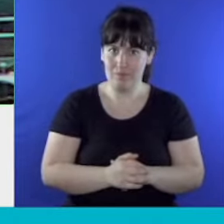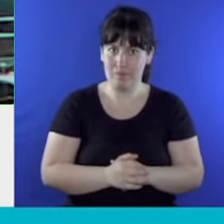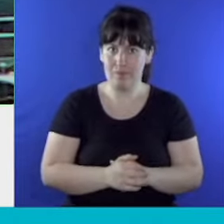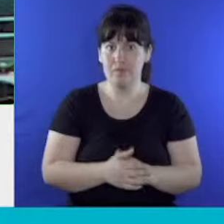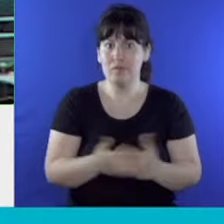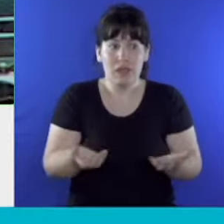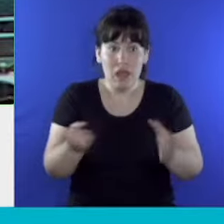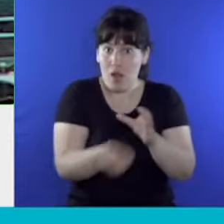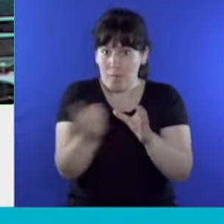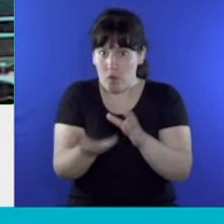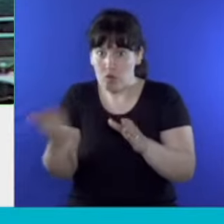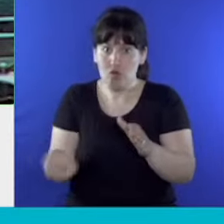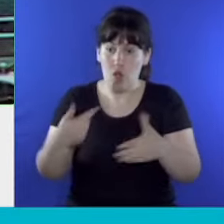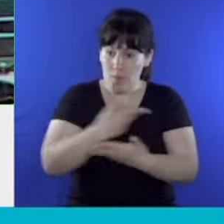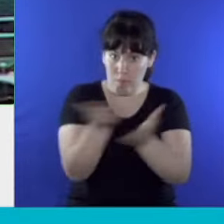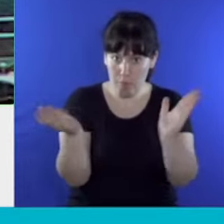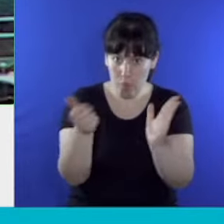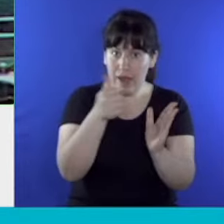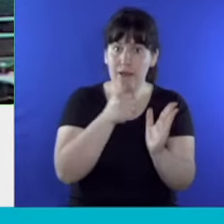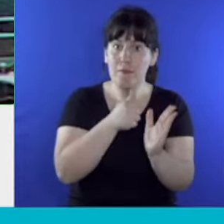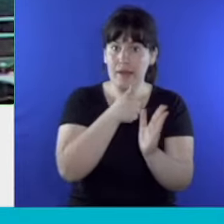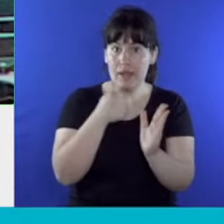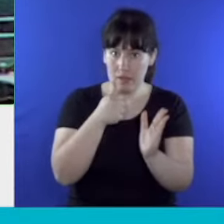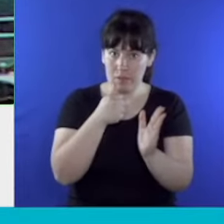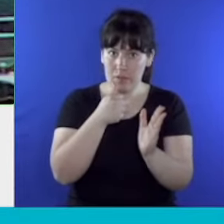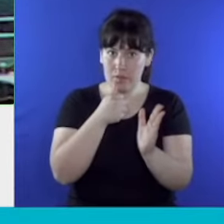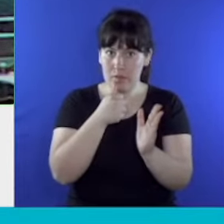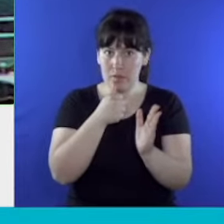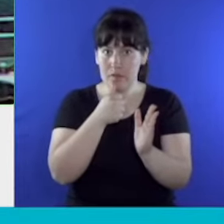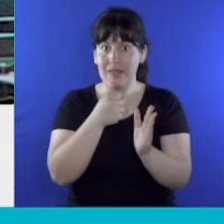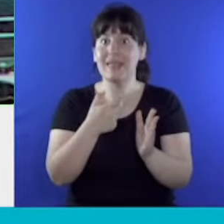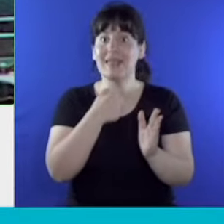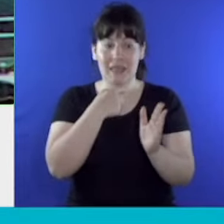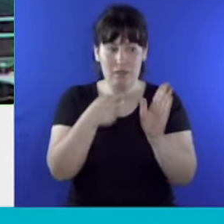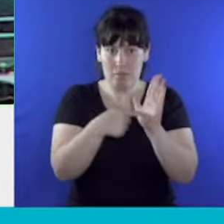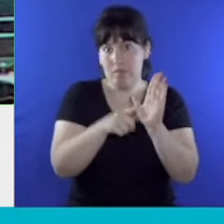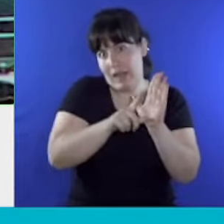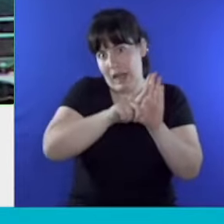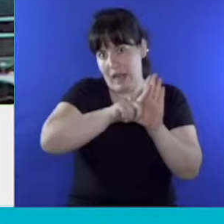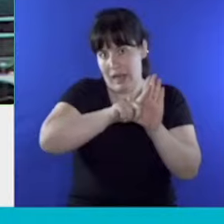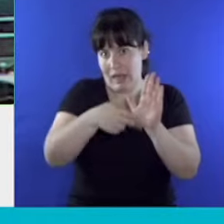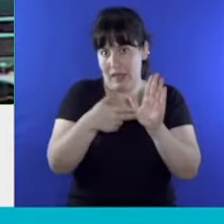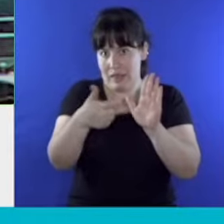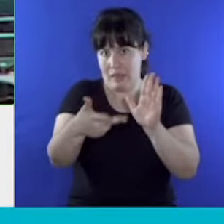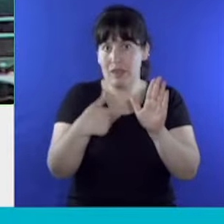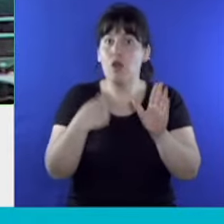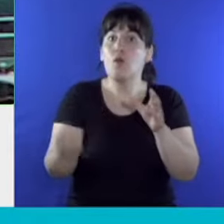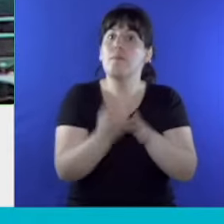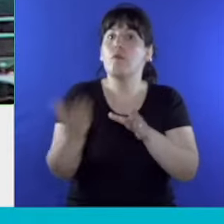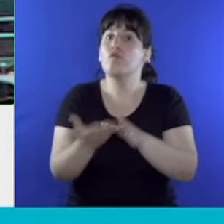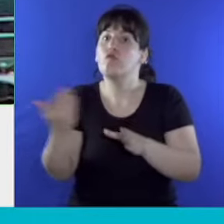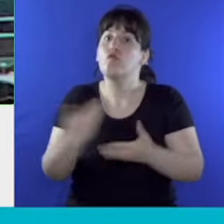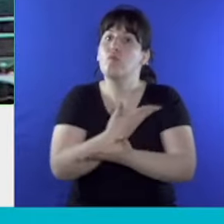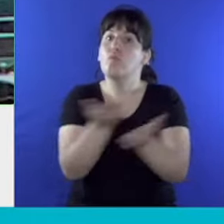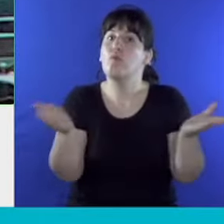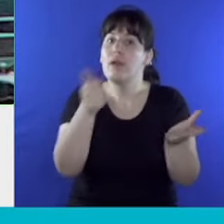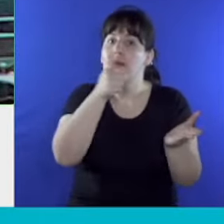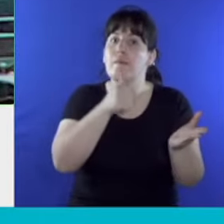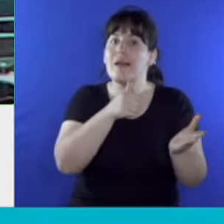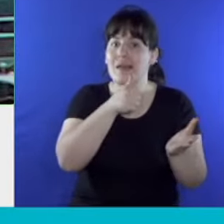Y esa producción pública de medicamentos que quiere hacer esta ley es una producción pública de